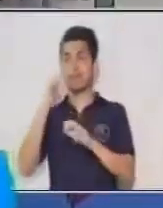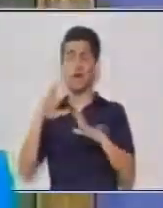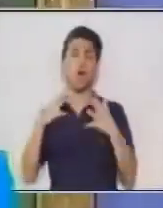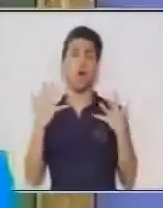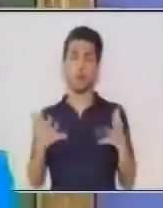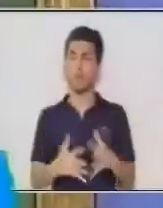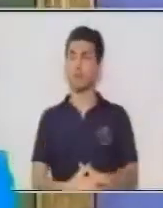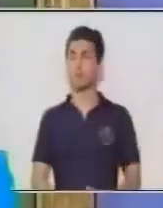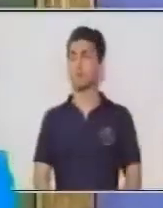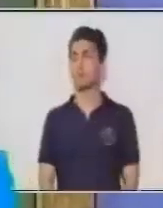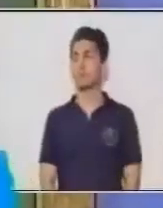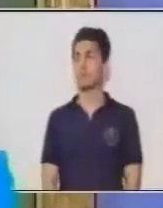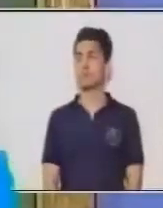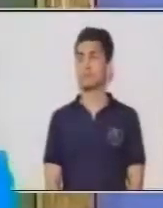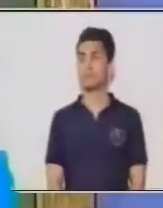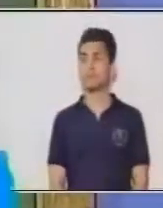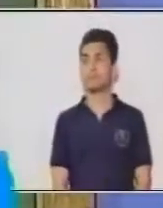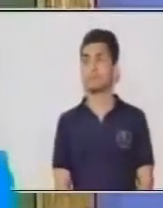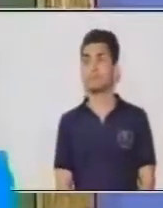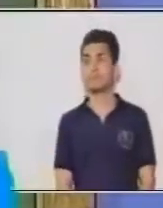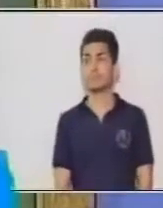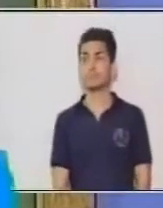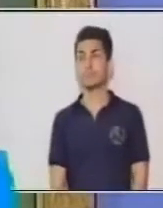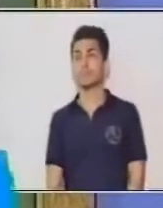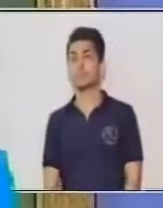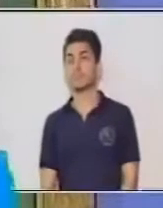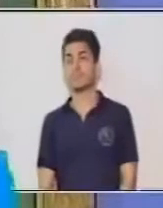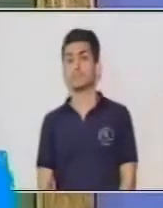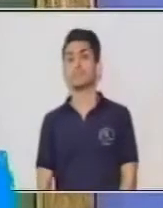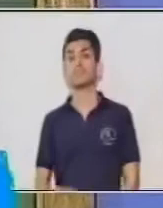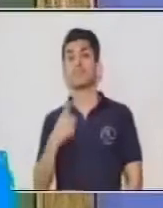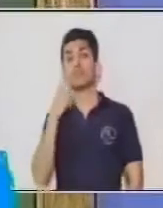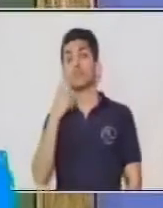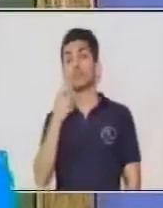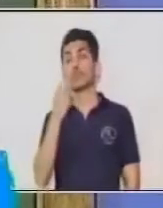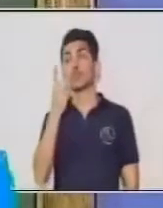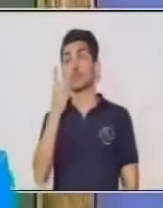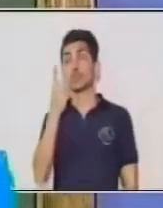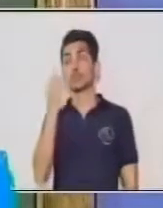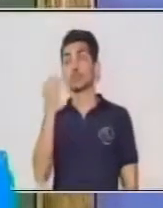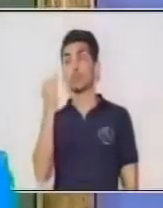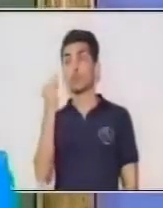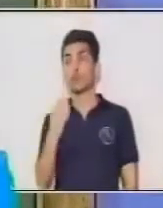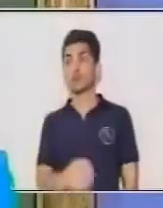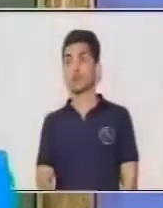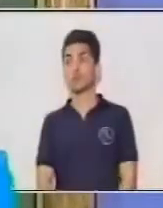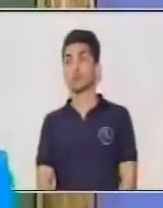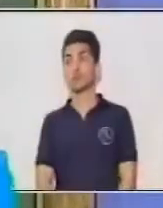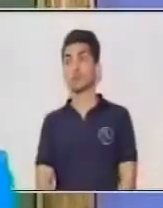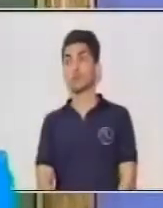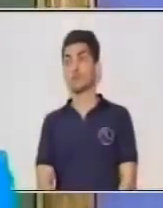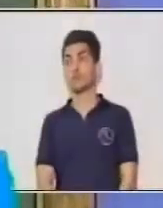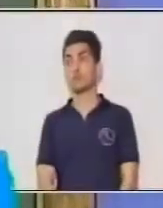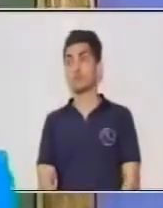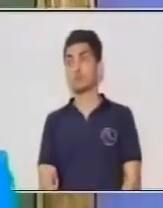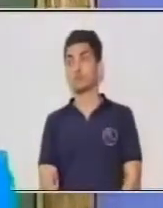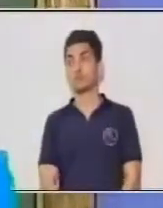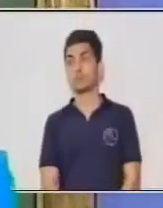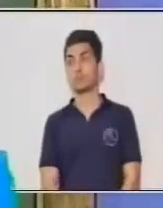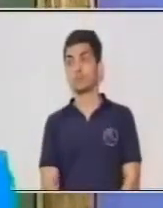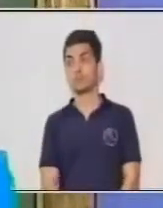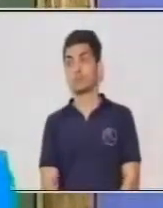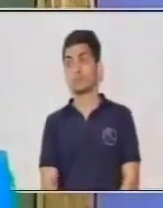este caso vamos a buscar 2